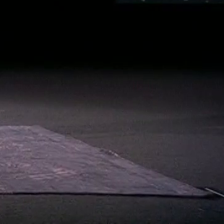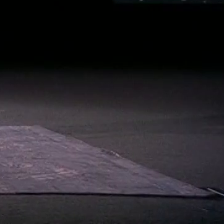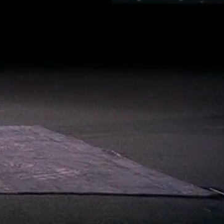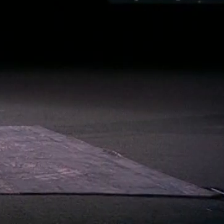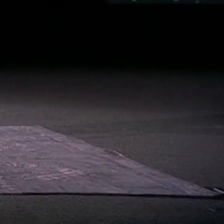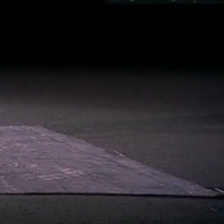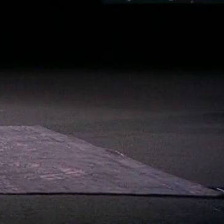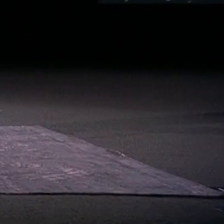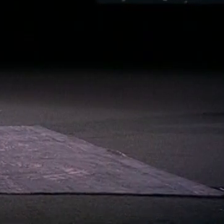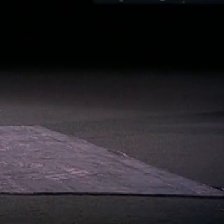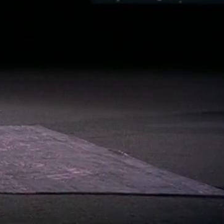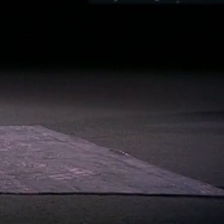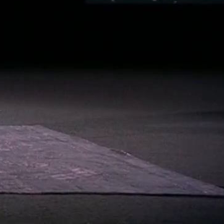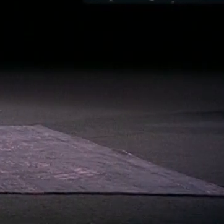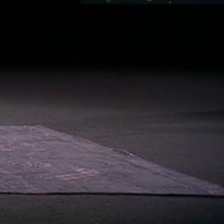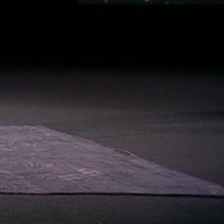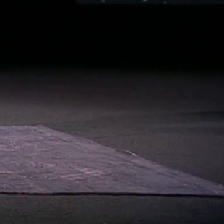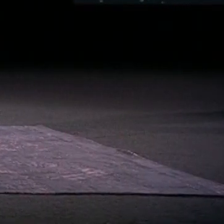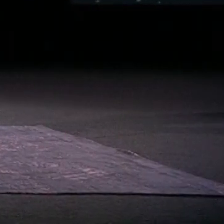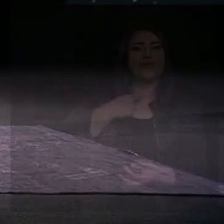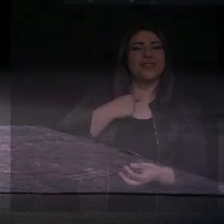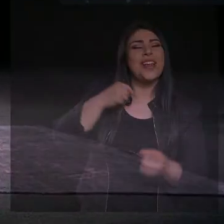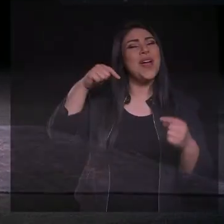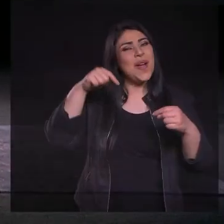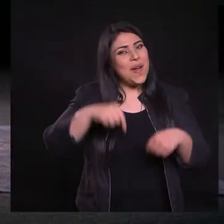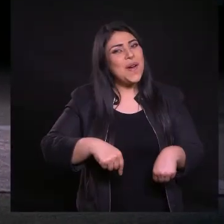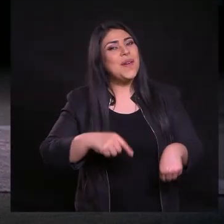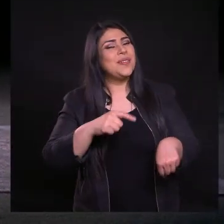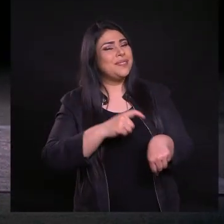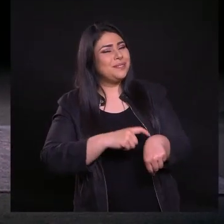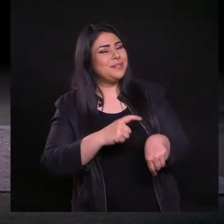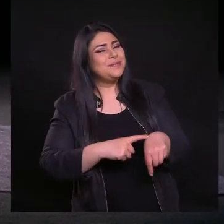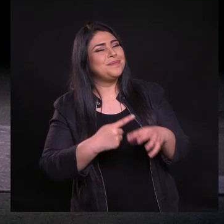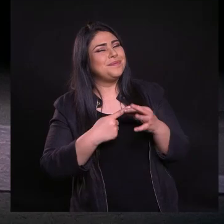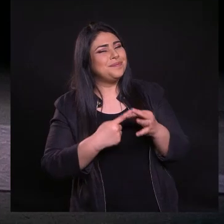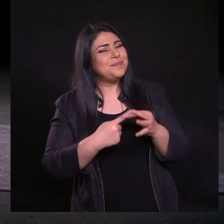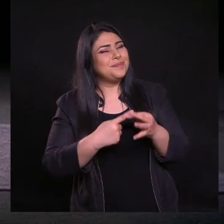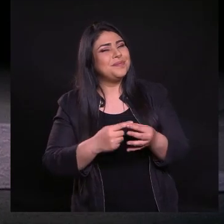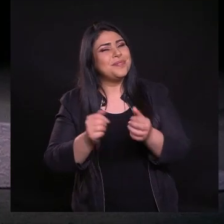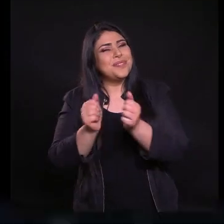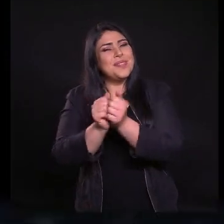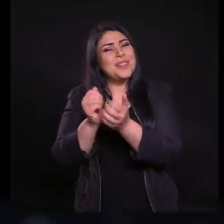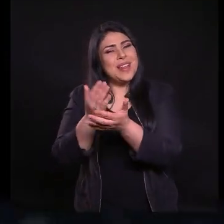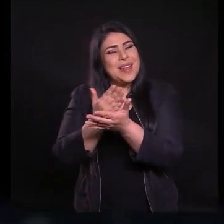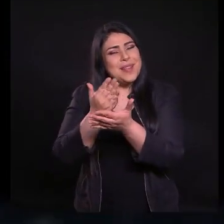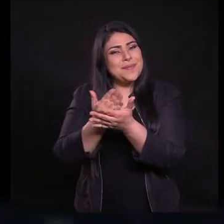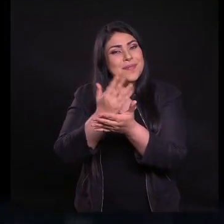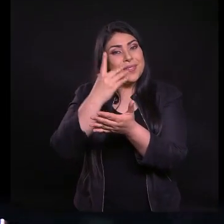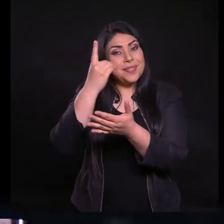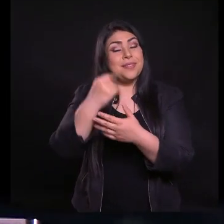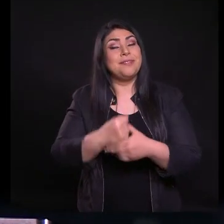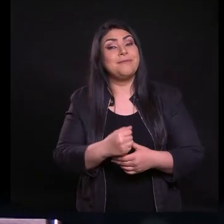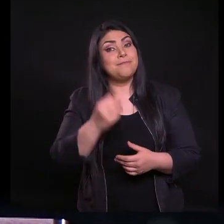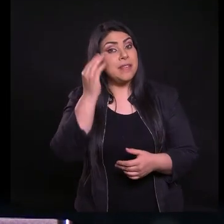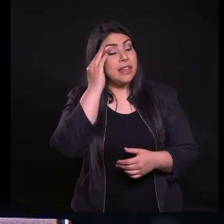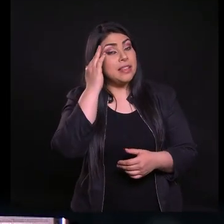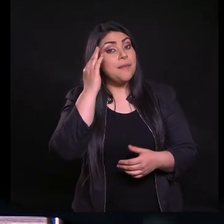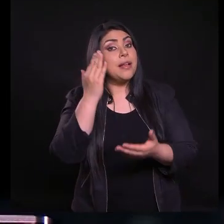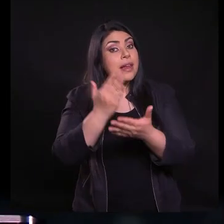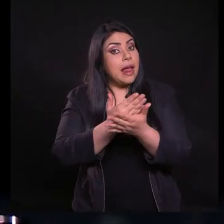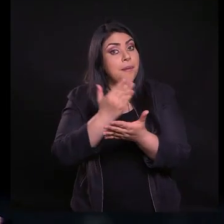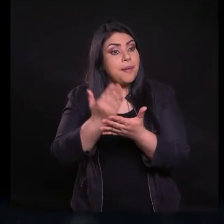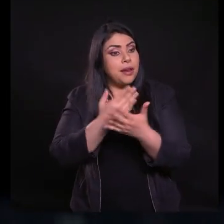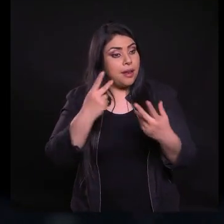así que hoy vamos a vivir un tiempo especial junto a la palabra del señor sabes la palabra el señor es viva